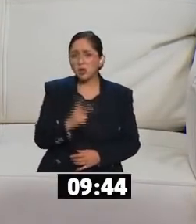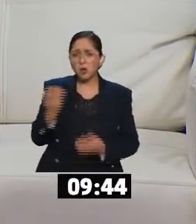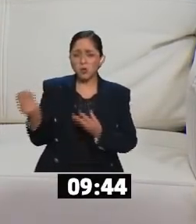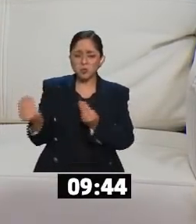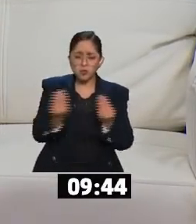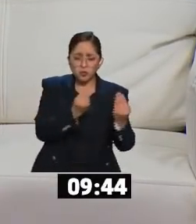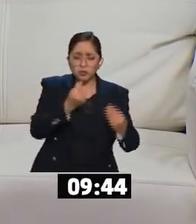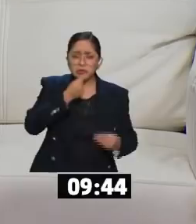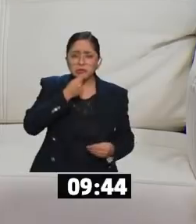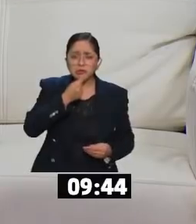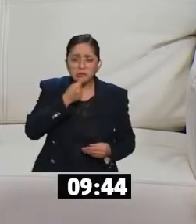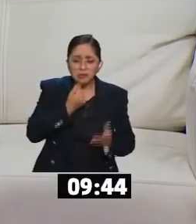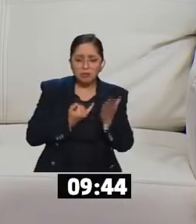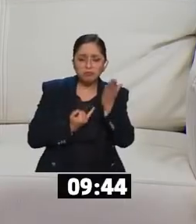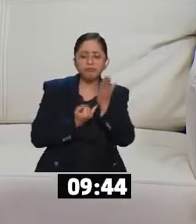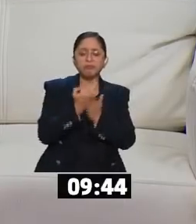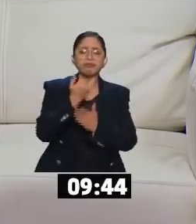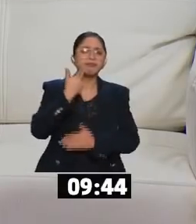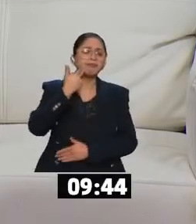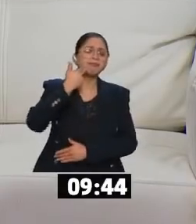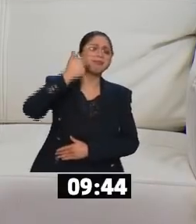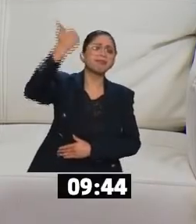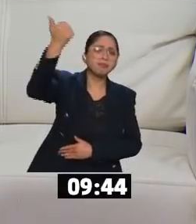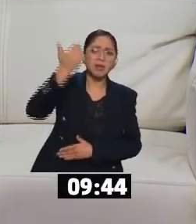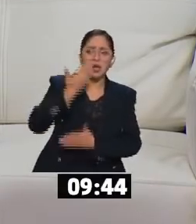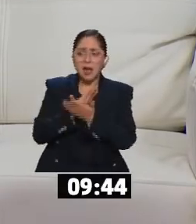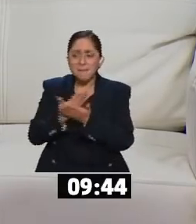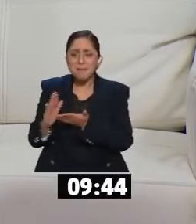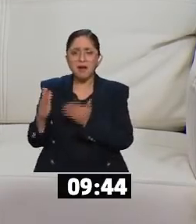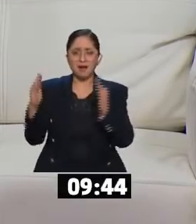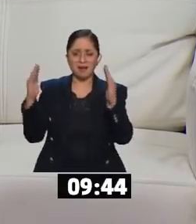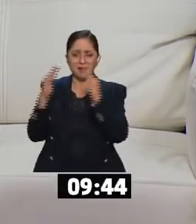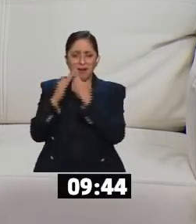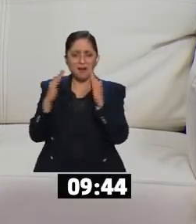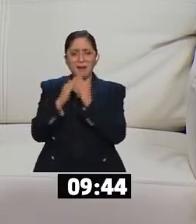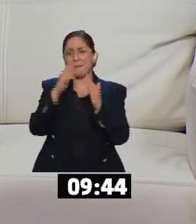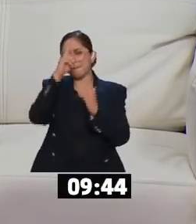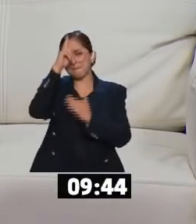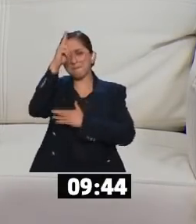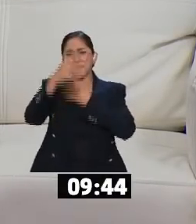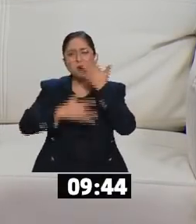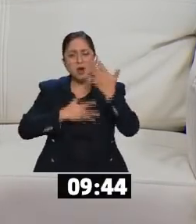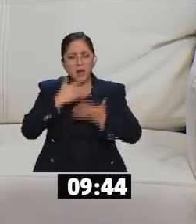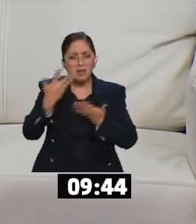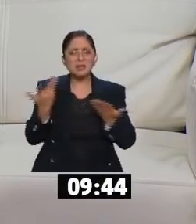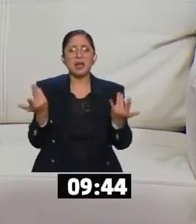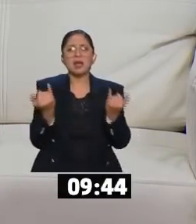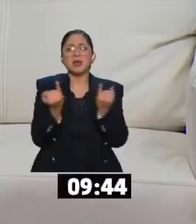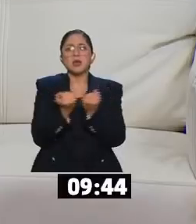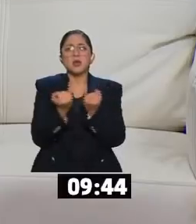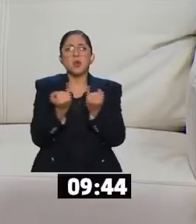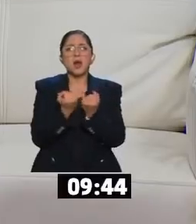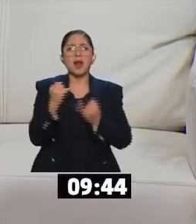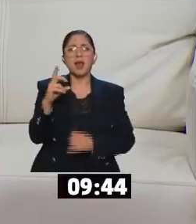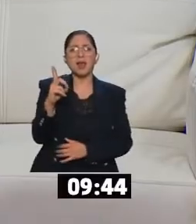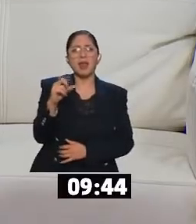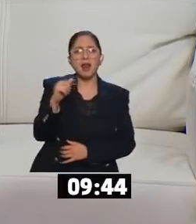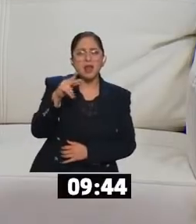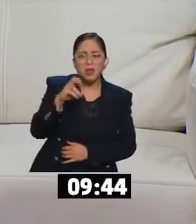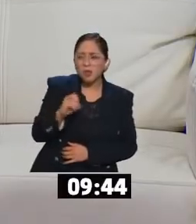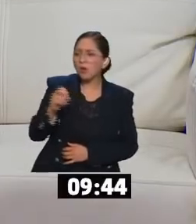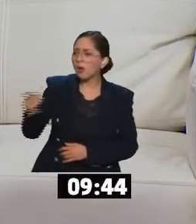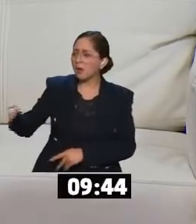el aumento de la violencia, aparte el aumento precisamente, Fer, los delitos de, digamos, terribles de trata